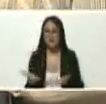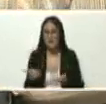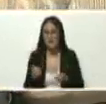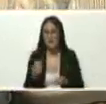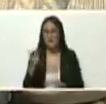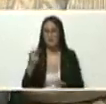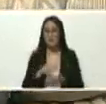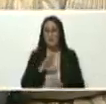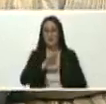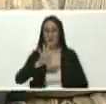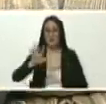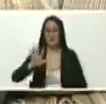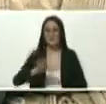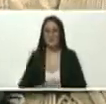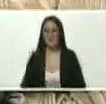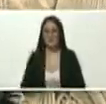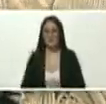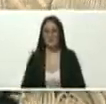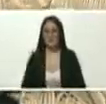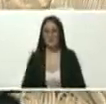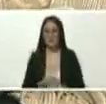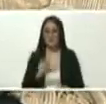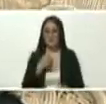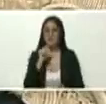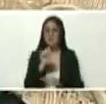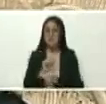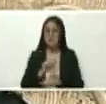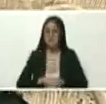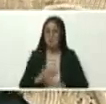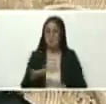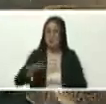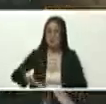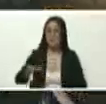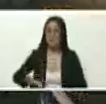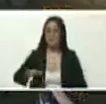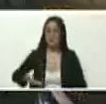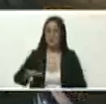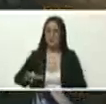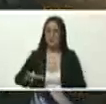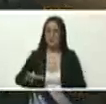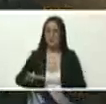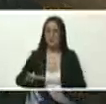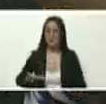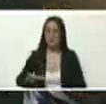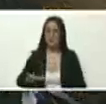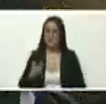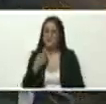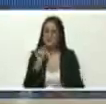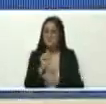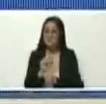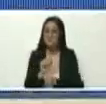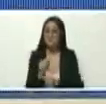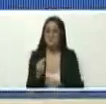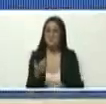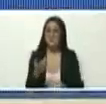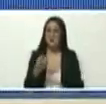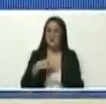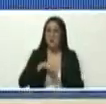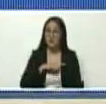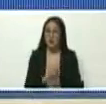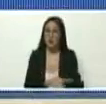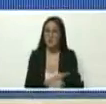el 2045. Digo estas cifras porque es importante. Digo estas cifras porque tenemos a nuestros hermanos